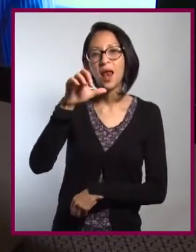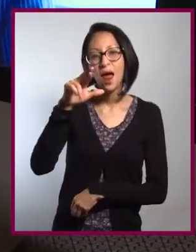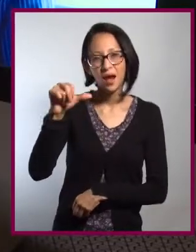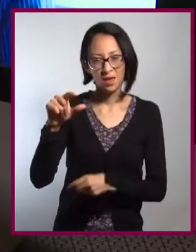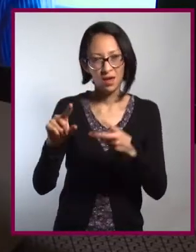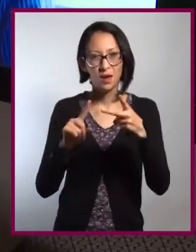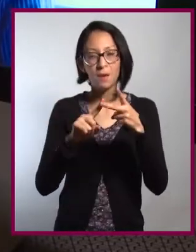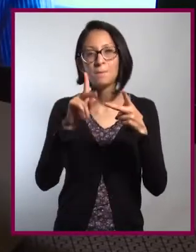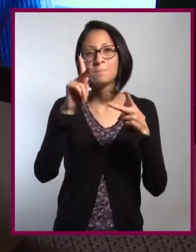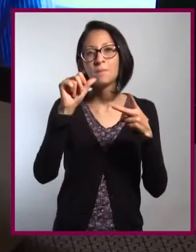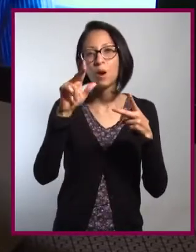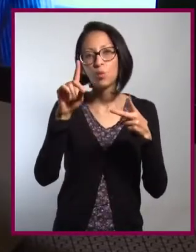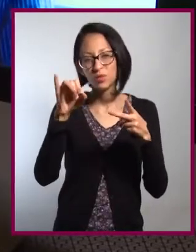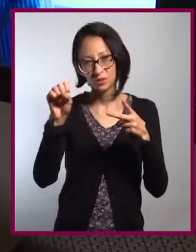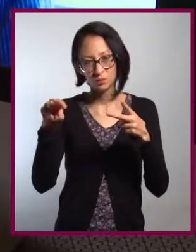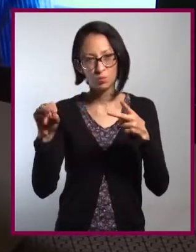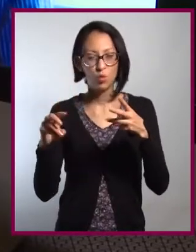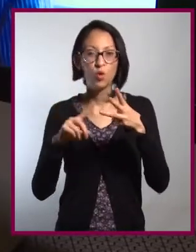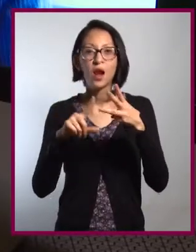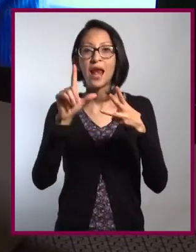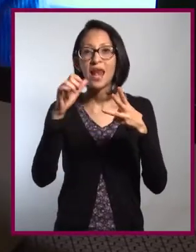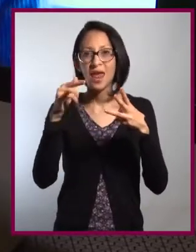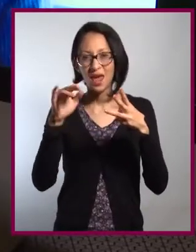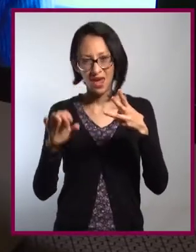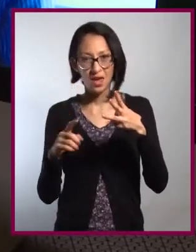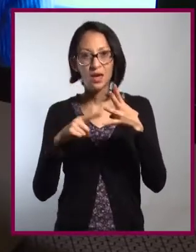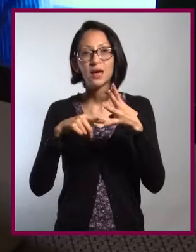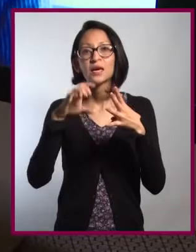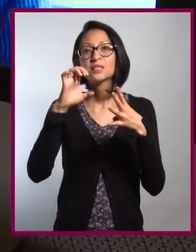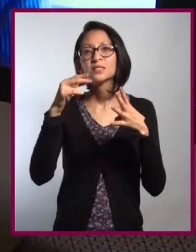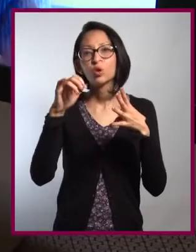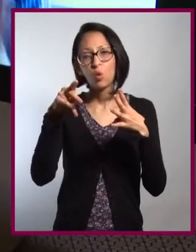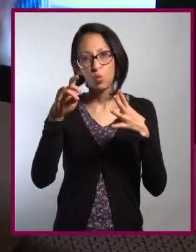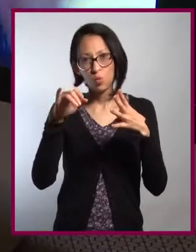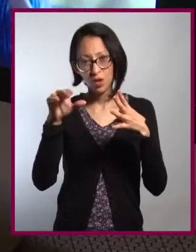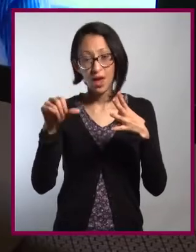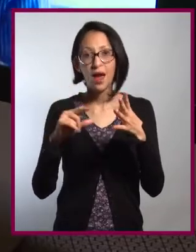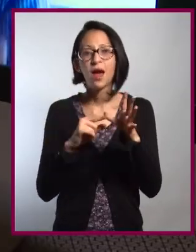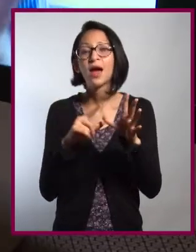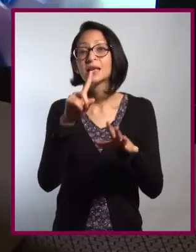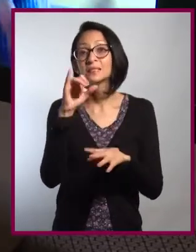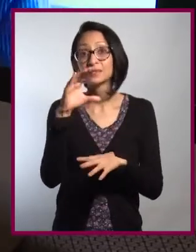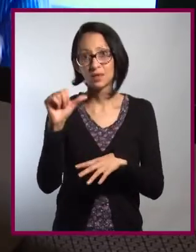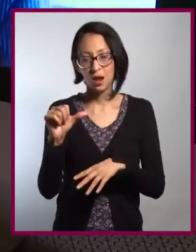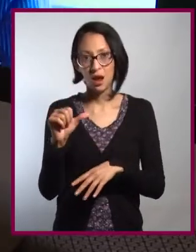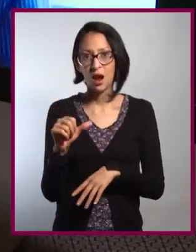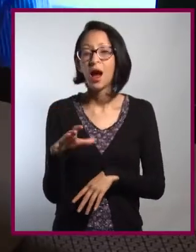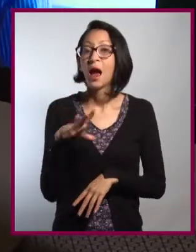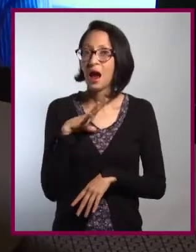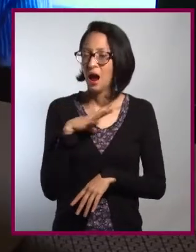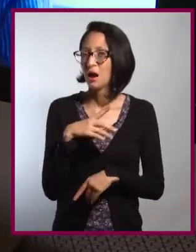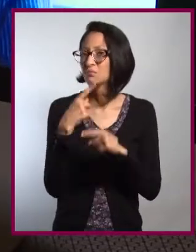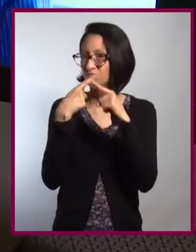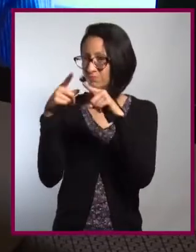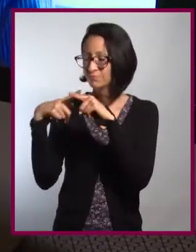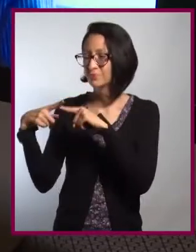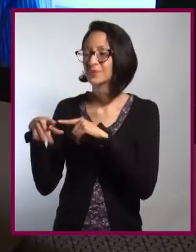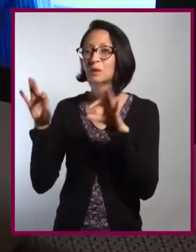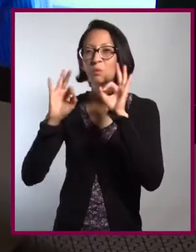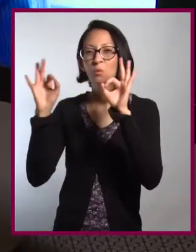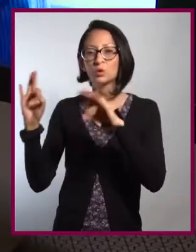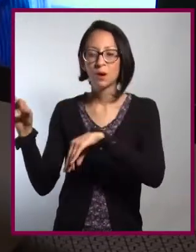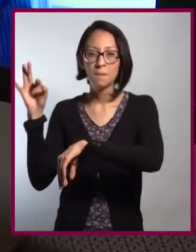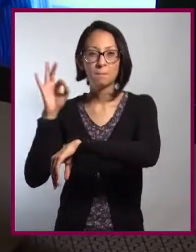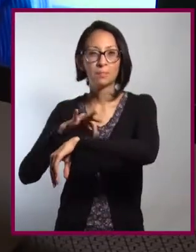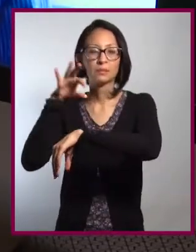paludismo, dengue, chikungunya y Zika. Serían los 4, conforman el grupo más grande de